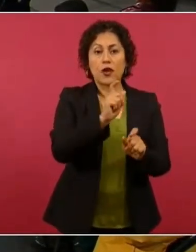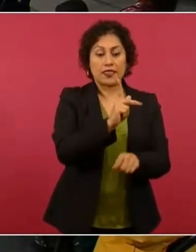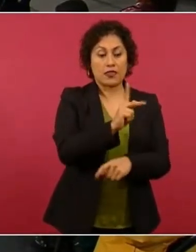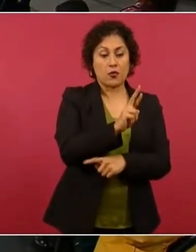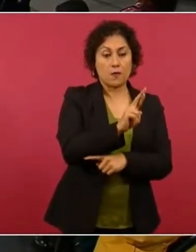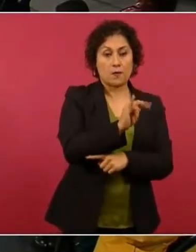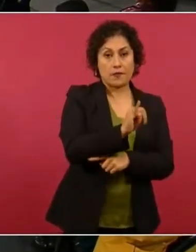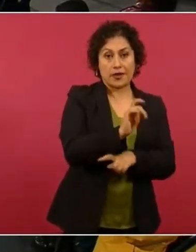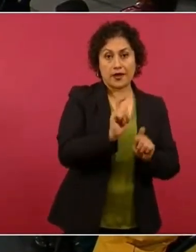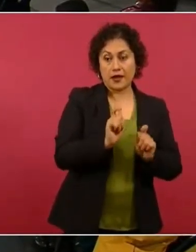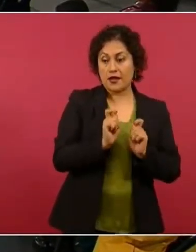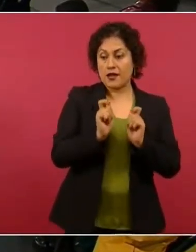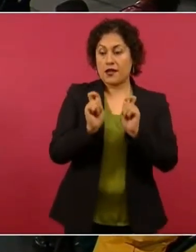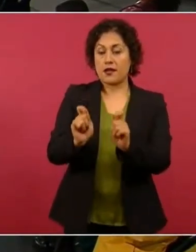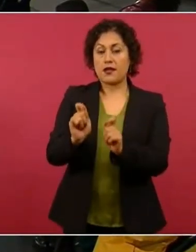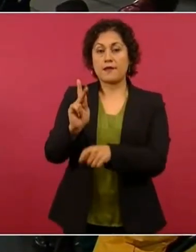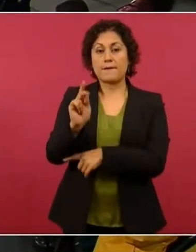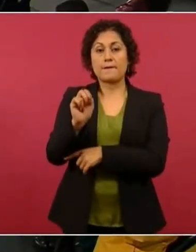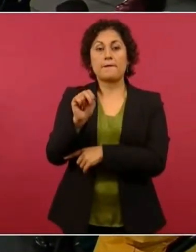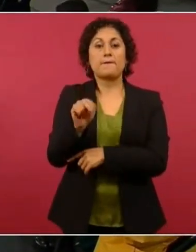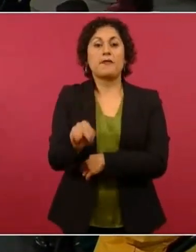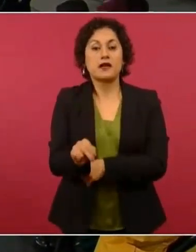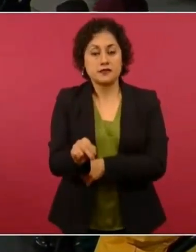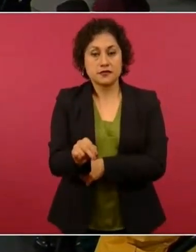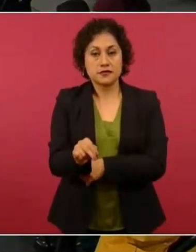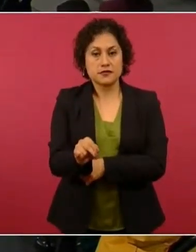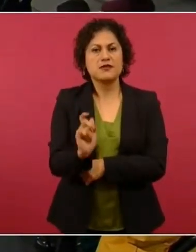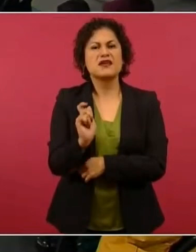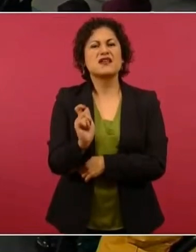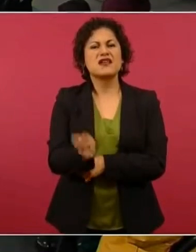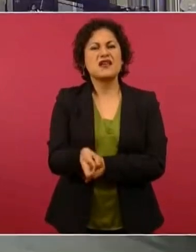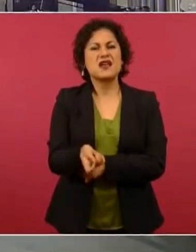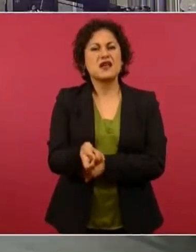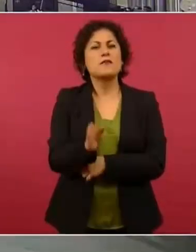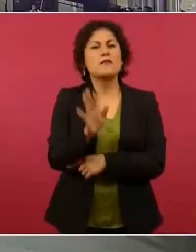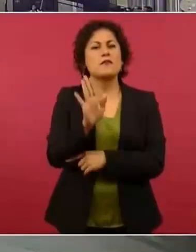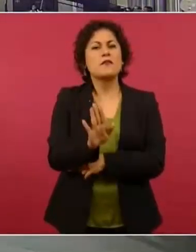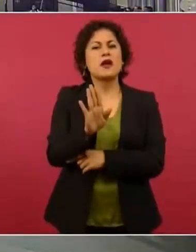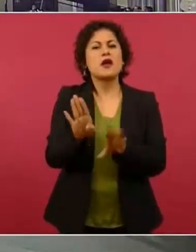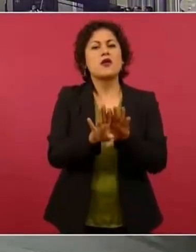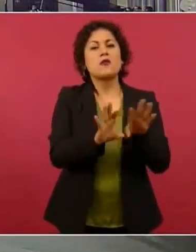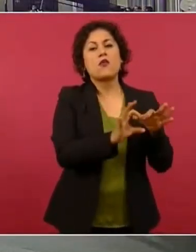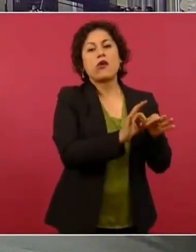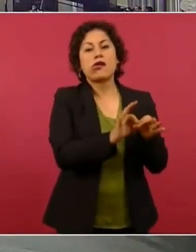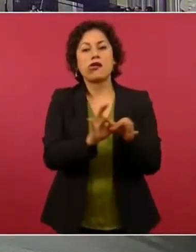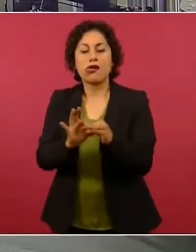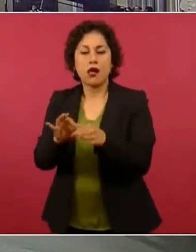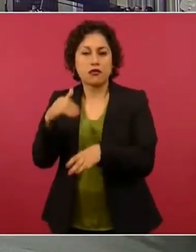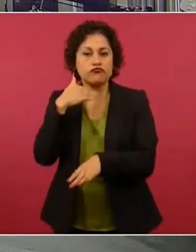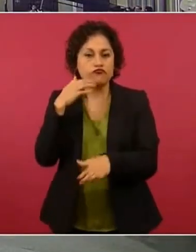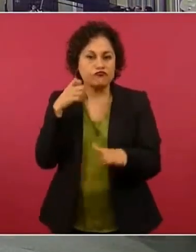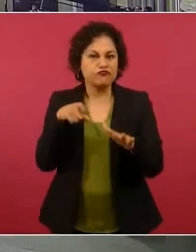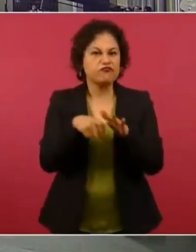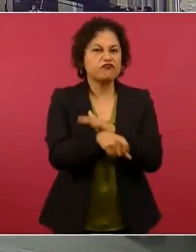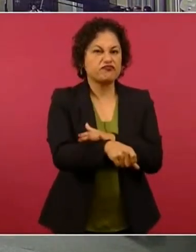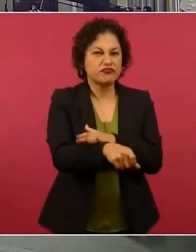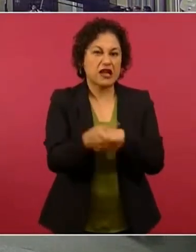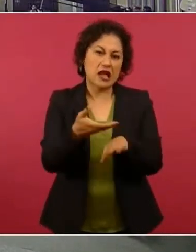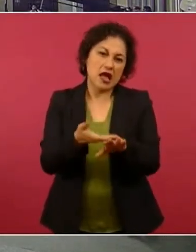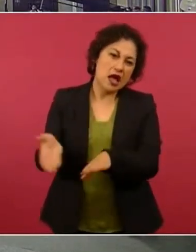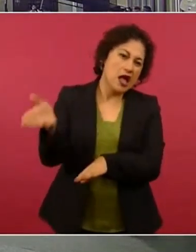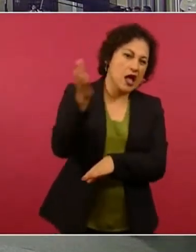le da la estafeta al pan fue para preservar un estado corrupto Paralelo que se fundó desde el